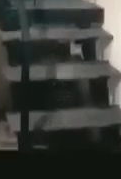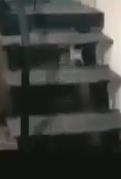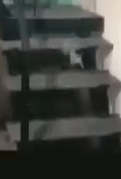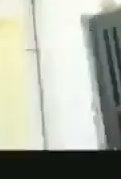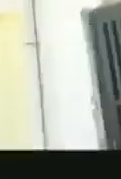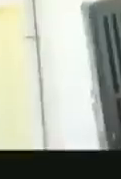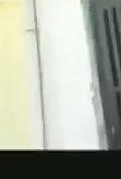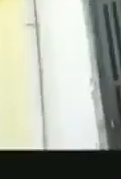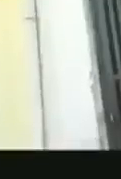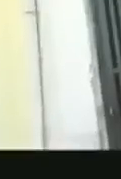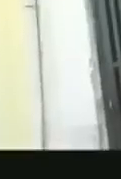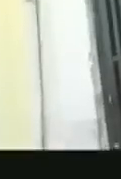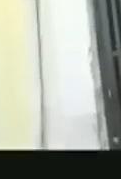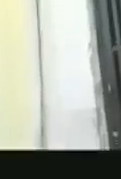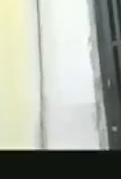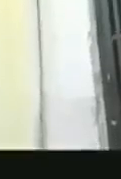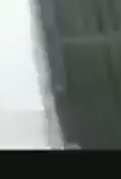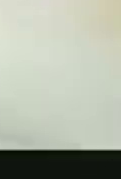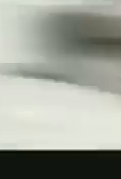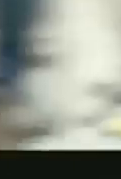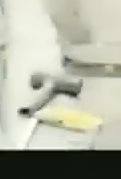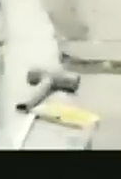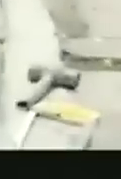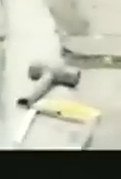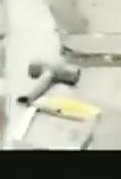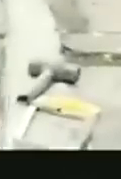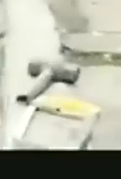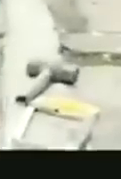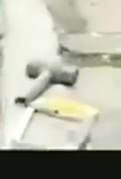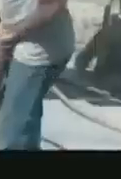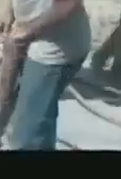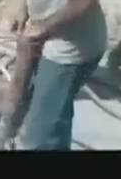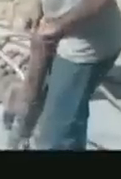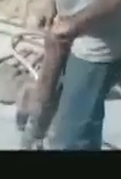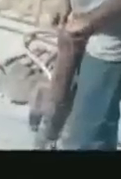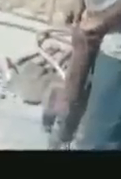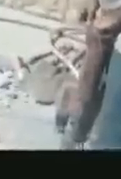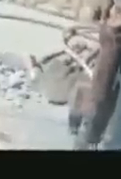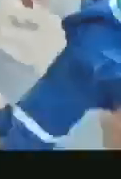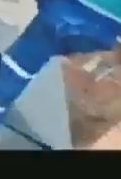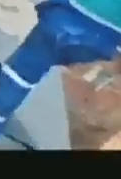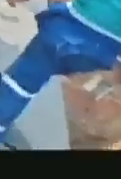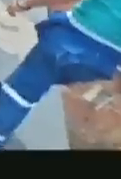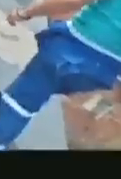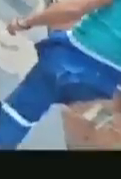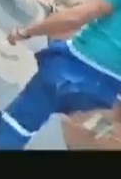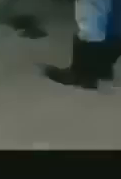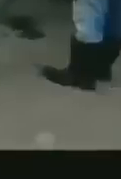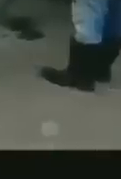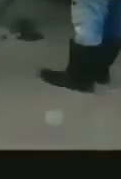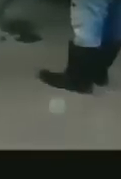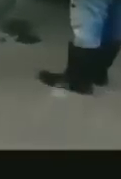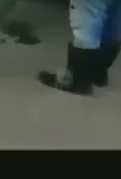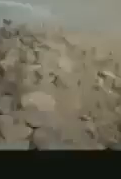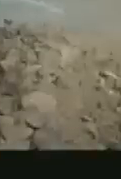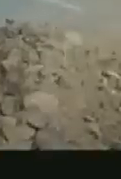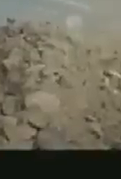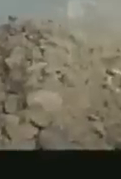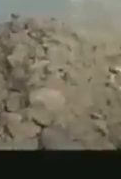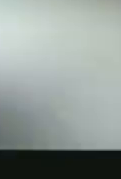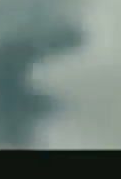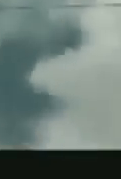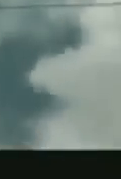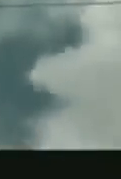un año por nuestro presidente obrero, Nicolás Maduro. El 1x10 es nuestra conexión con las necesidades de la gente de a